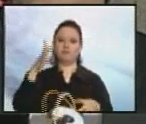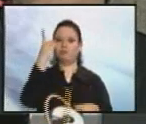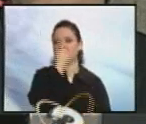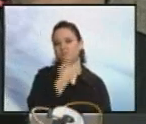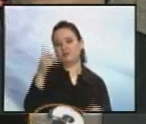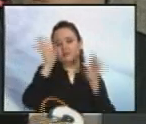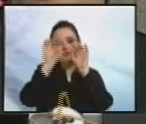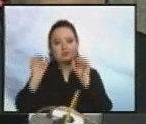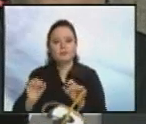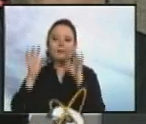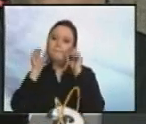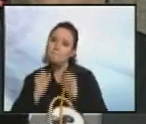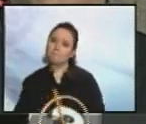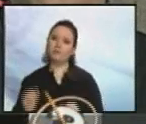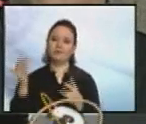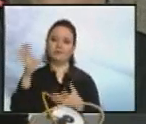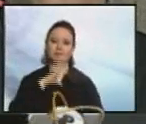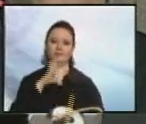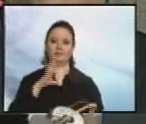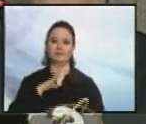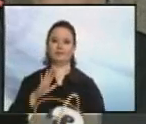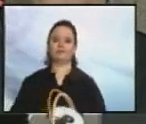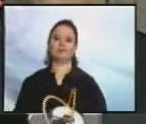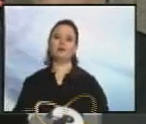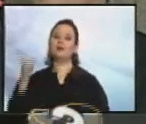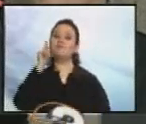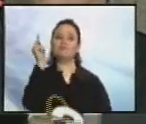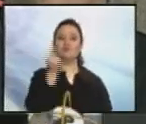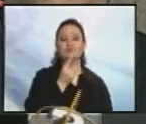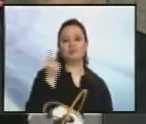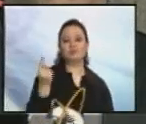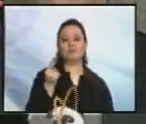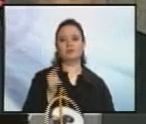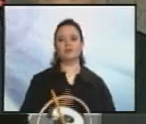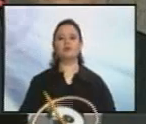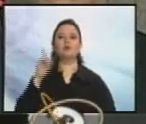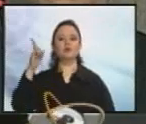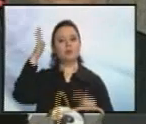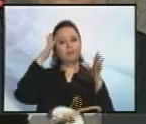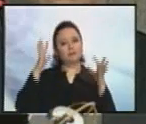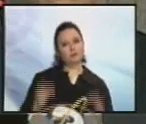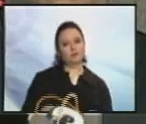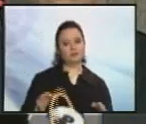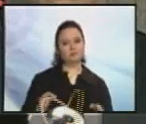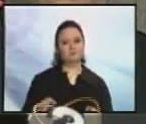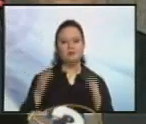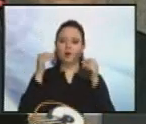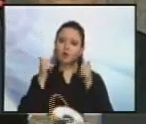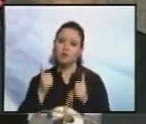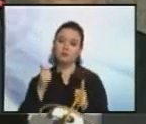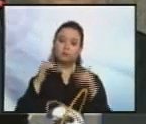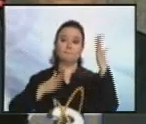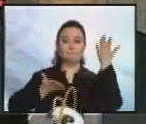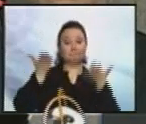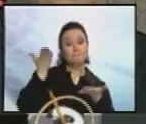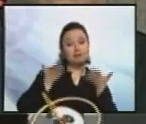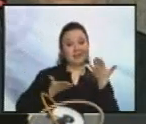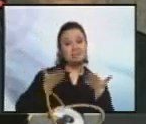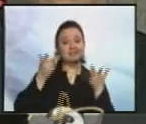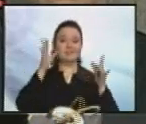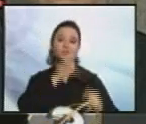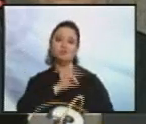sistema pudiera tener, en búsqueda de un adecuado balance social y